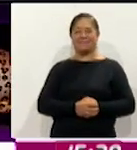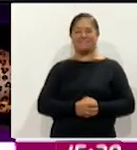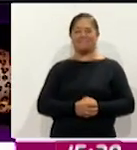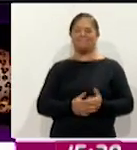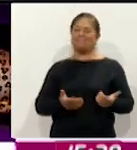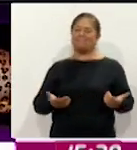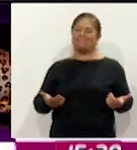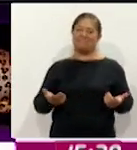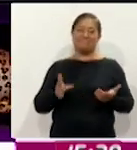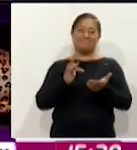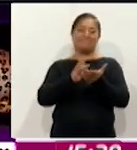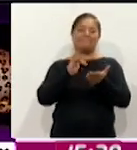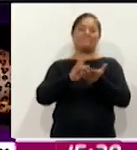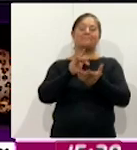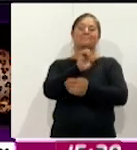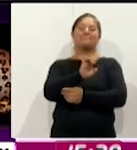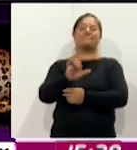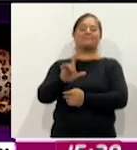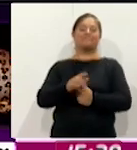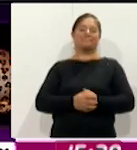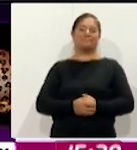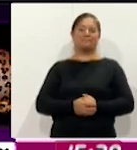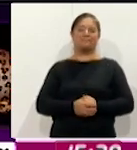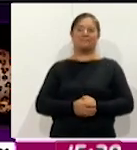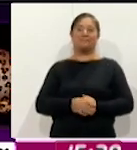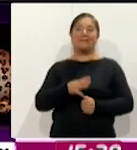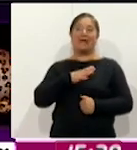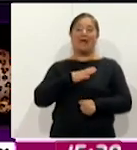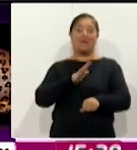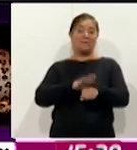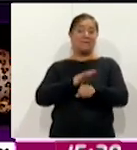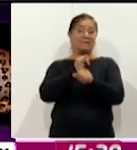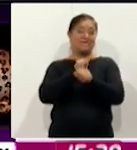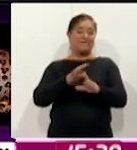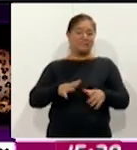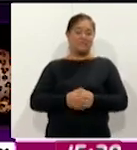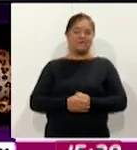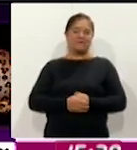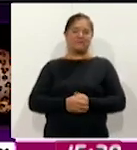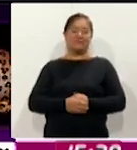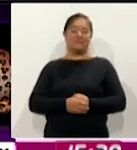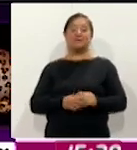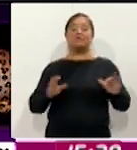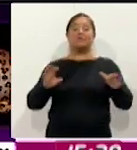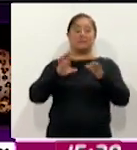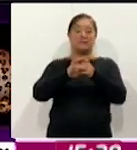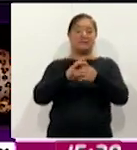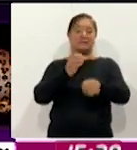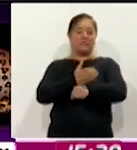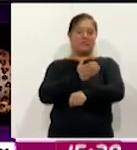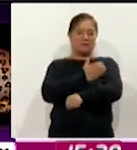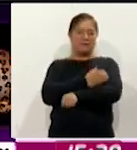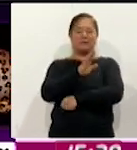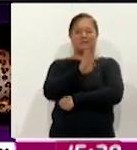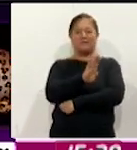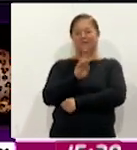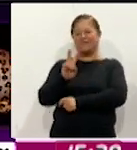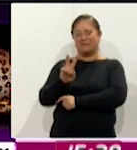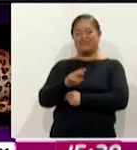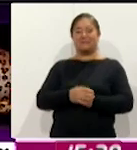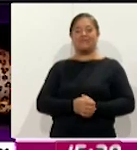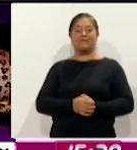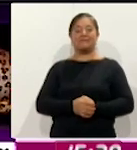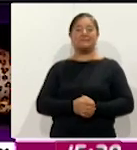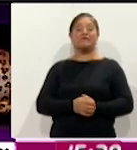Muchas gracias, Edith. Tenemos más información. Ahora nos vamos a enlazar con mi compañera Beatriz Vázquez, quien